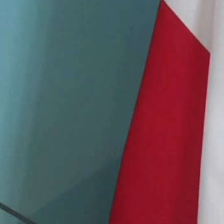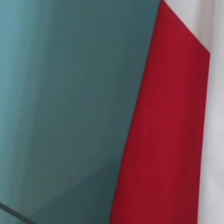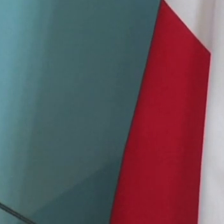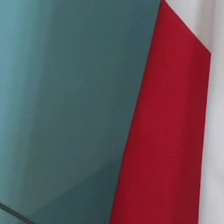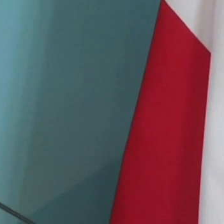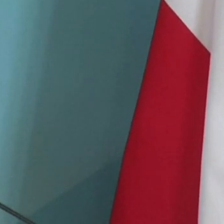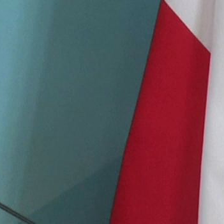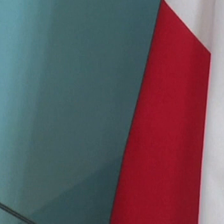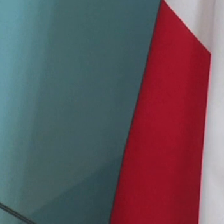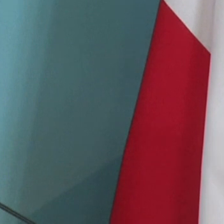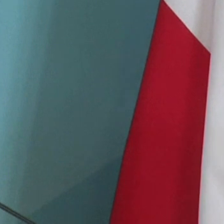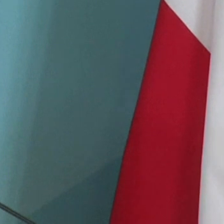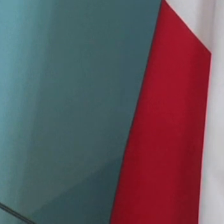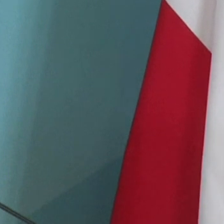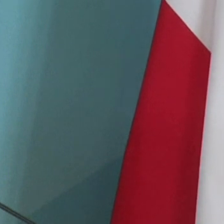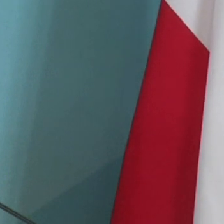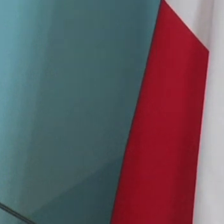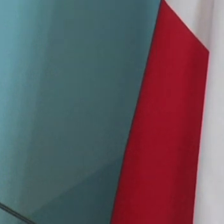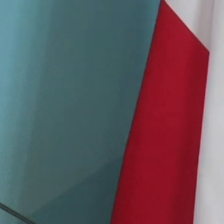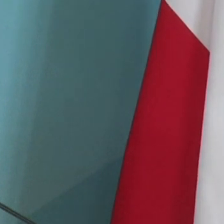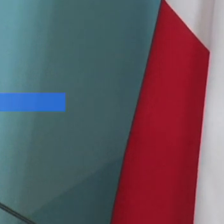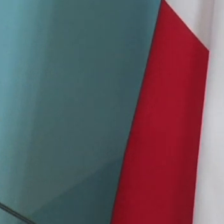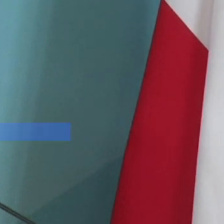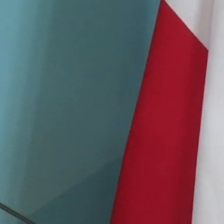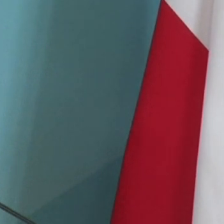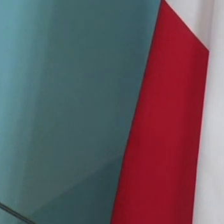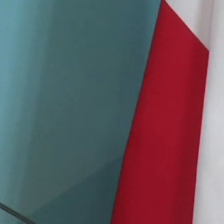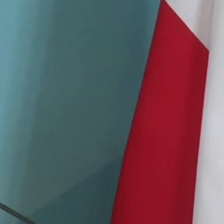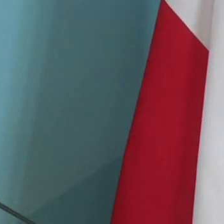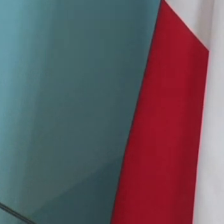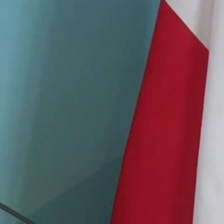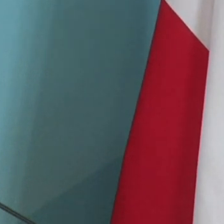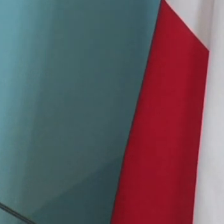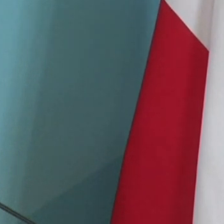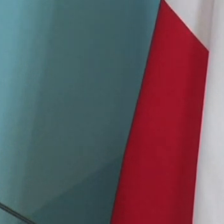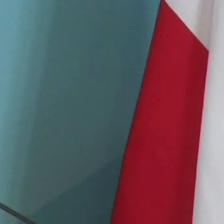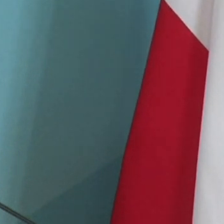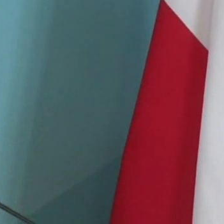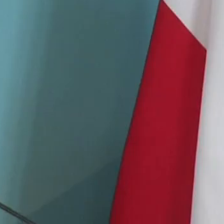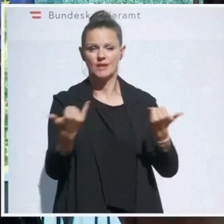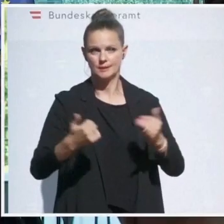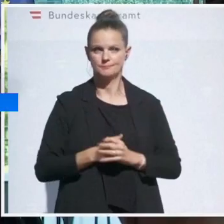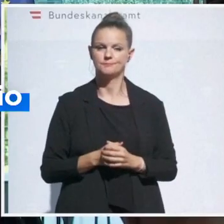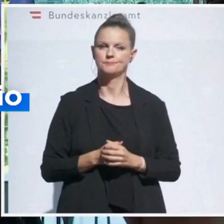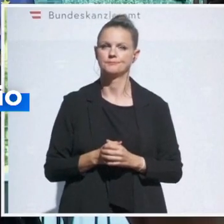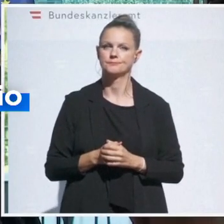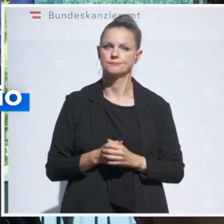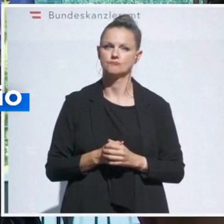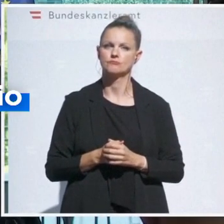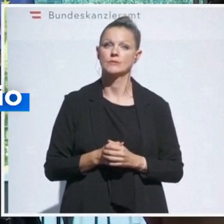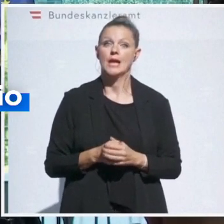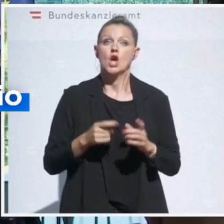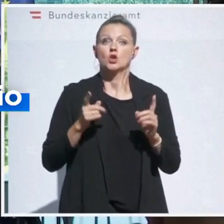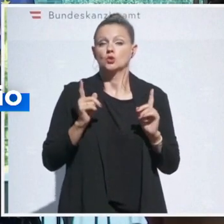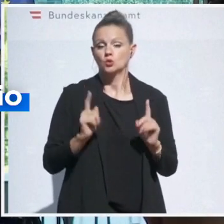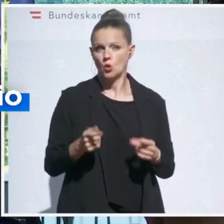su interrogatorio en una comisión de investigación parlamentaria en 2020. La noticia ha salido a la luz durante una conferencia de prensa entre